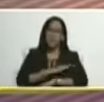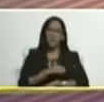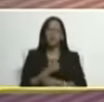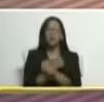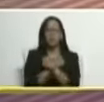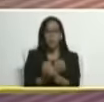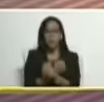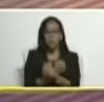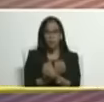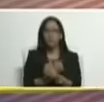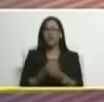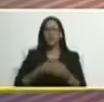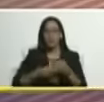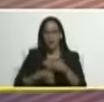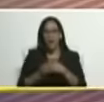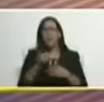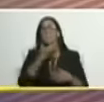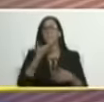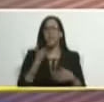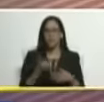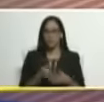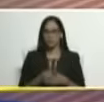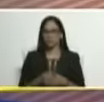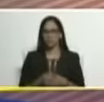amor, le va mejor.